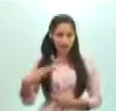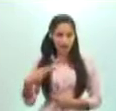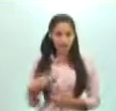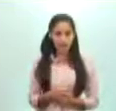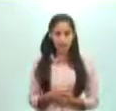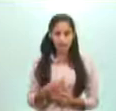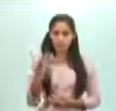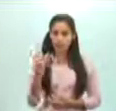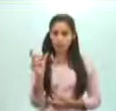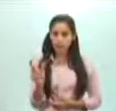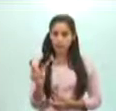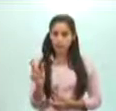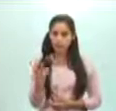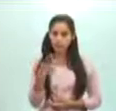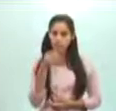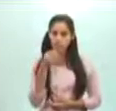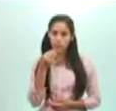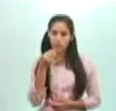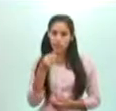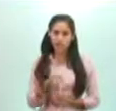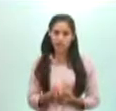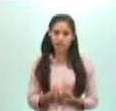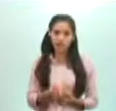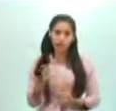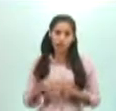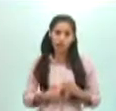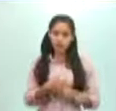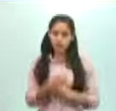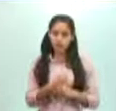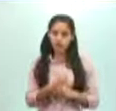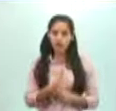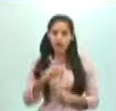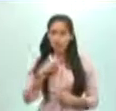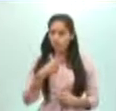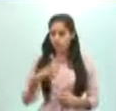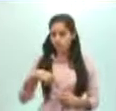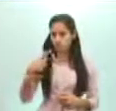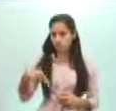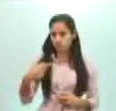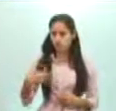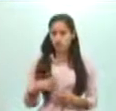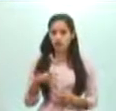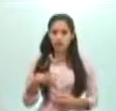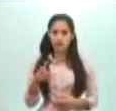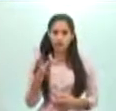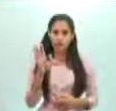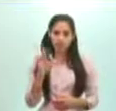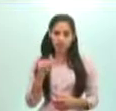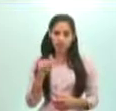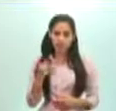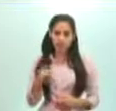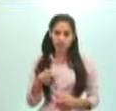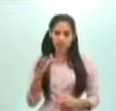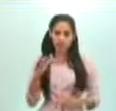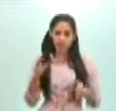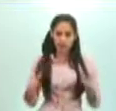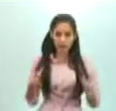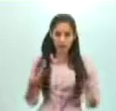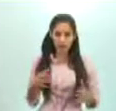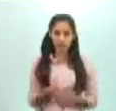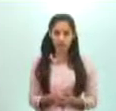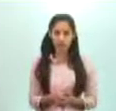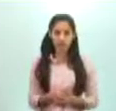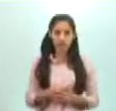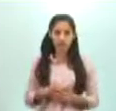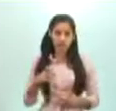una palabra que ustedes pueden utilizar en su vocabulario cuando estemos hablando de esta generación que reiteramos